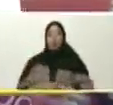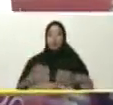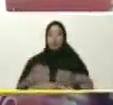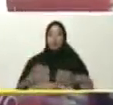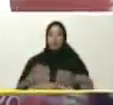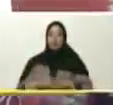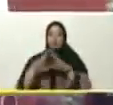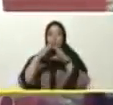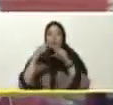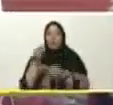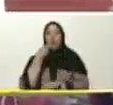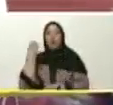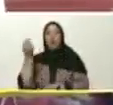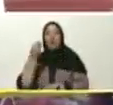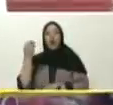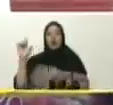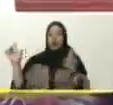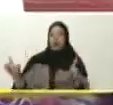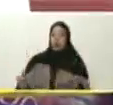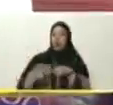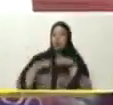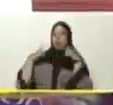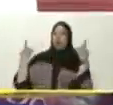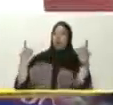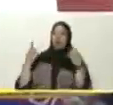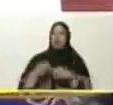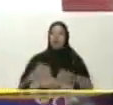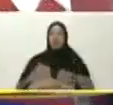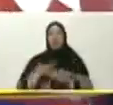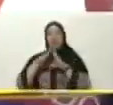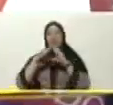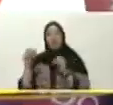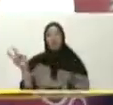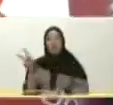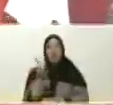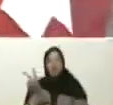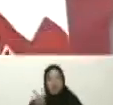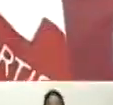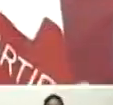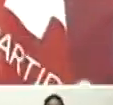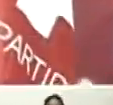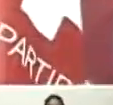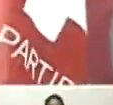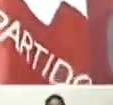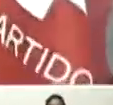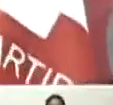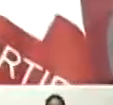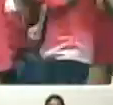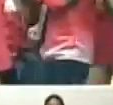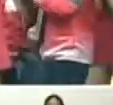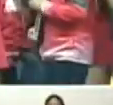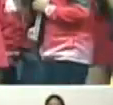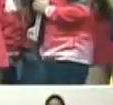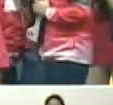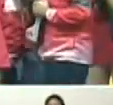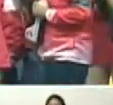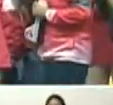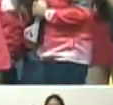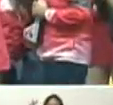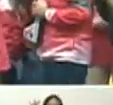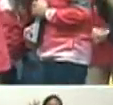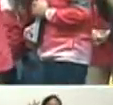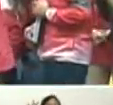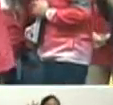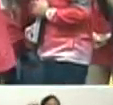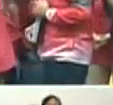la juventud, no solo de La Guaira, sino de toda Venezuela. Entregárselo a esta compañera, presidente,